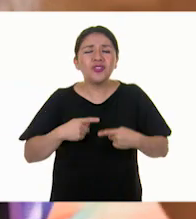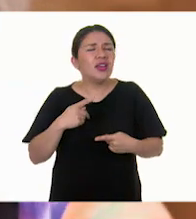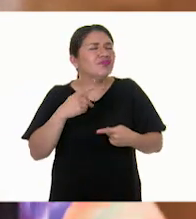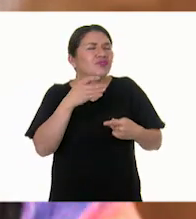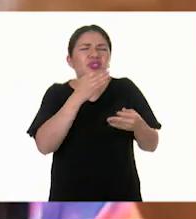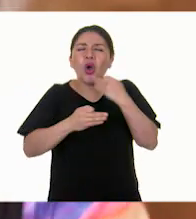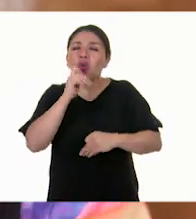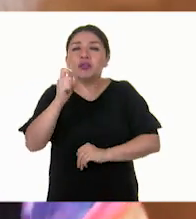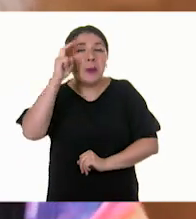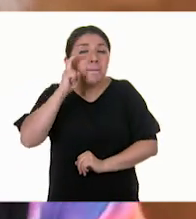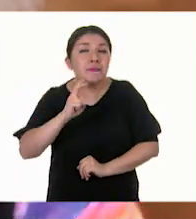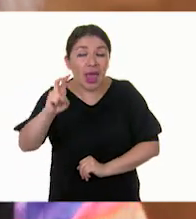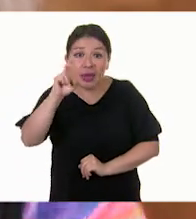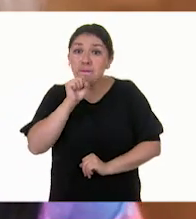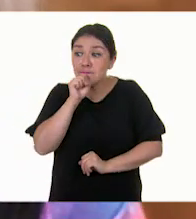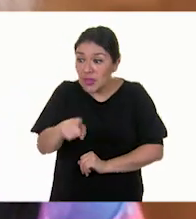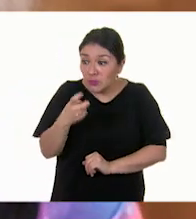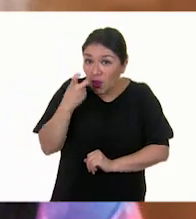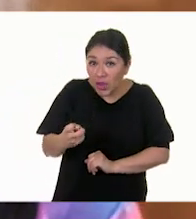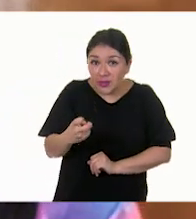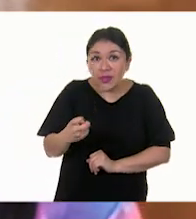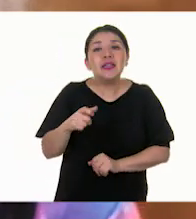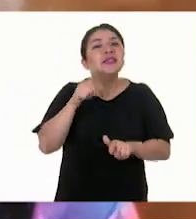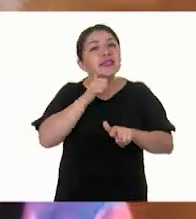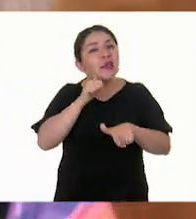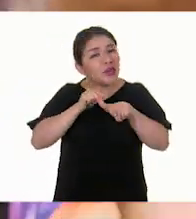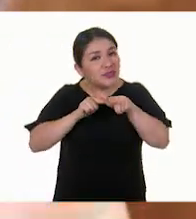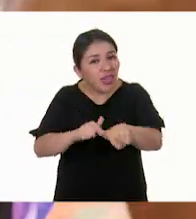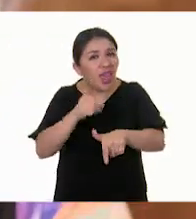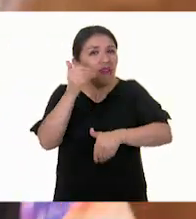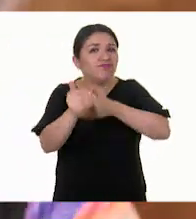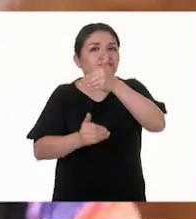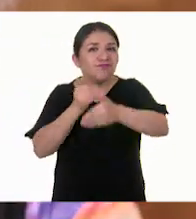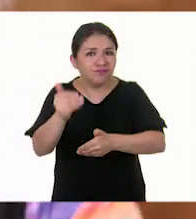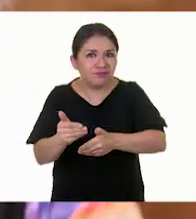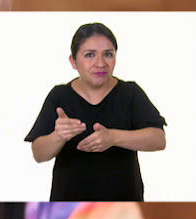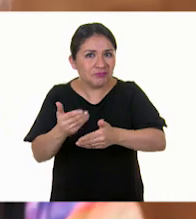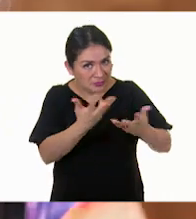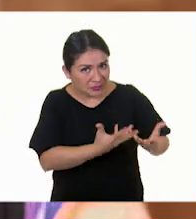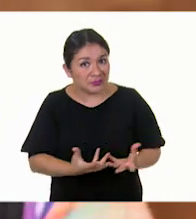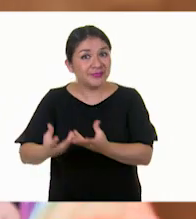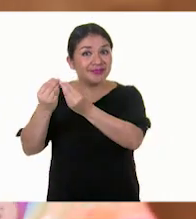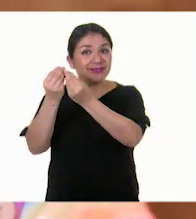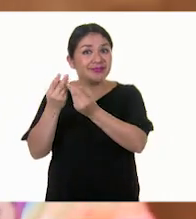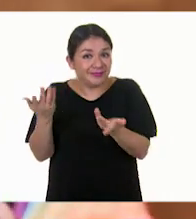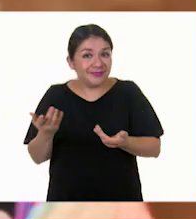Así que, como el viaje siempre continúa, ¡vámonos!